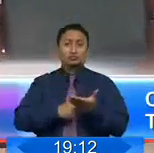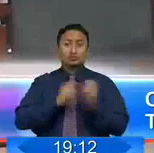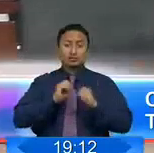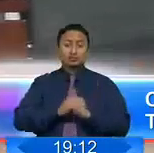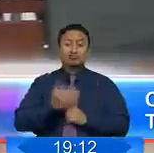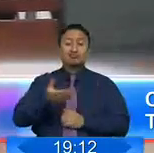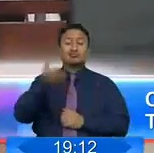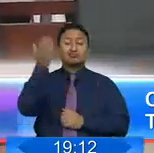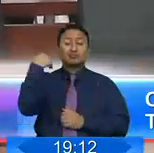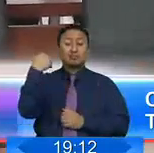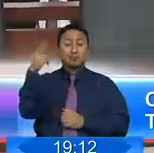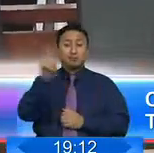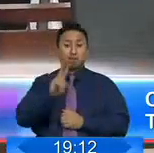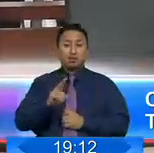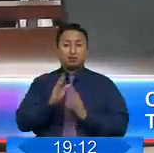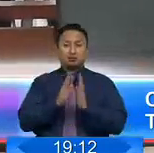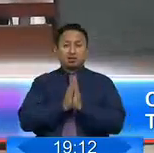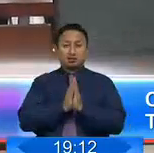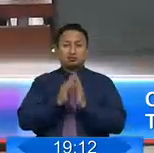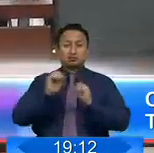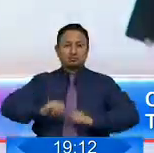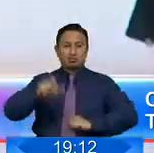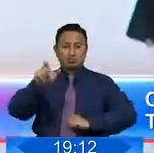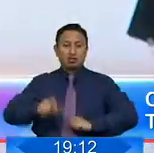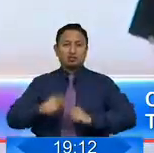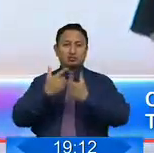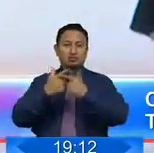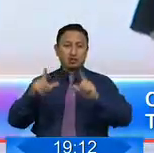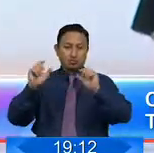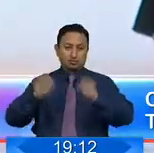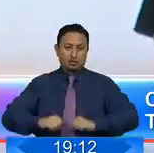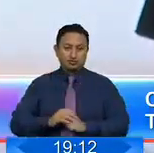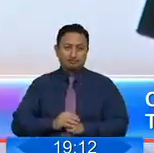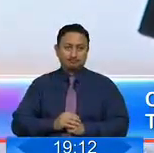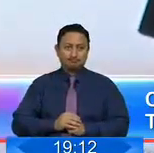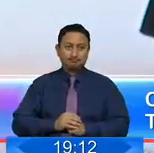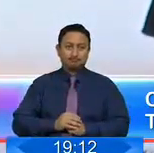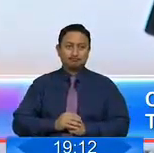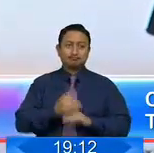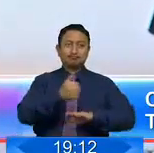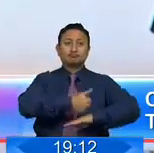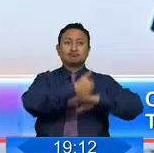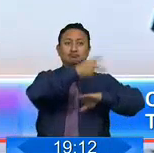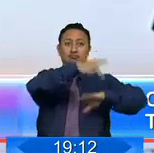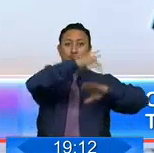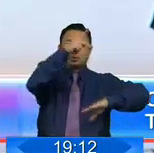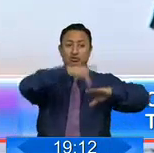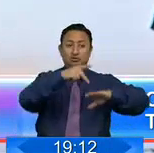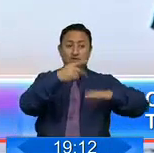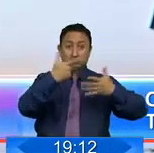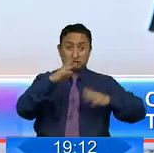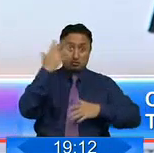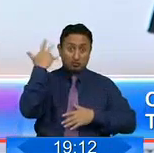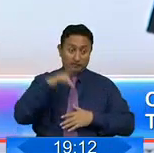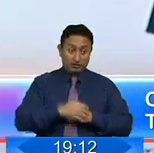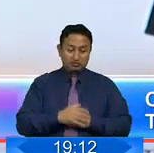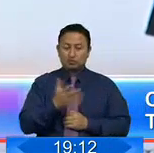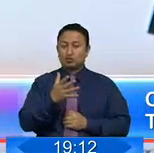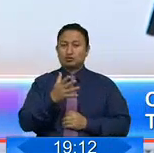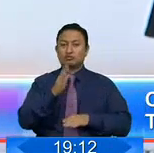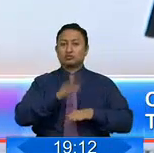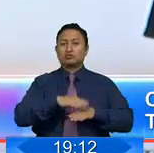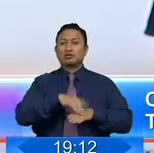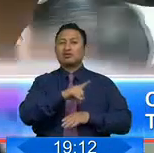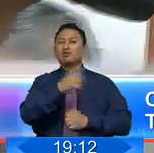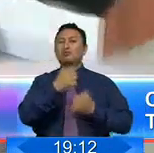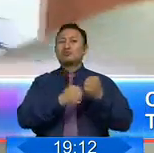un recurso de habeas corpus. La Corte de Pichincha indicó que no había fijado dicha fecha debido a un